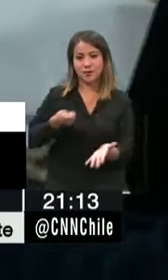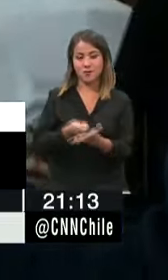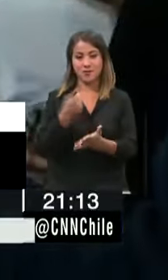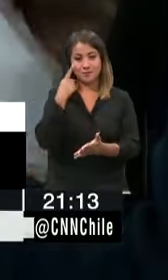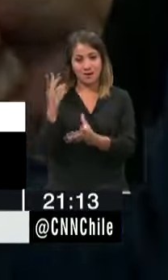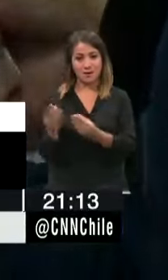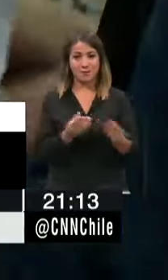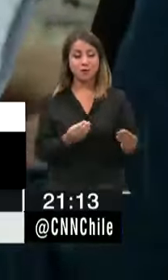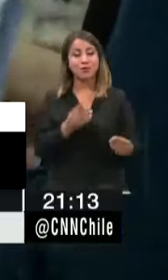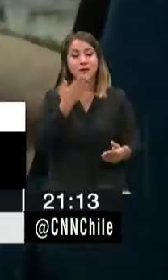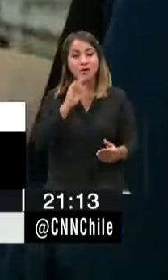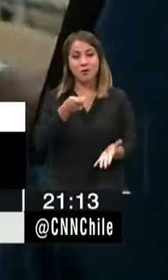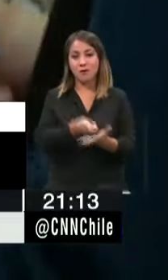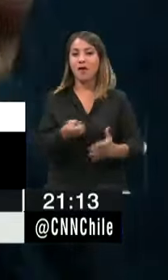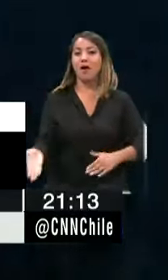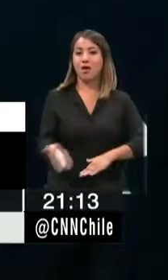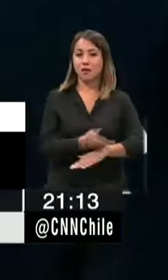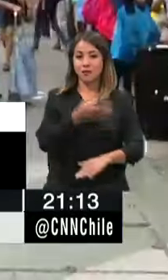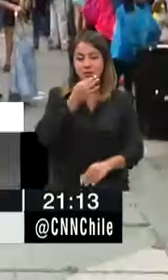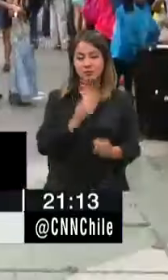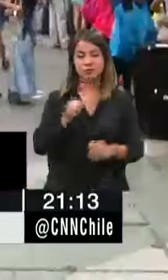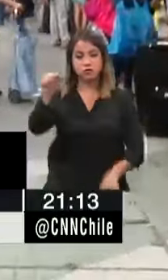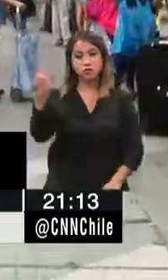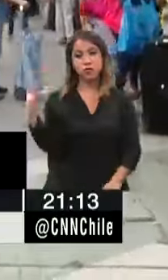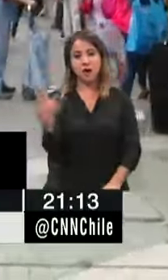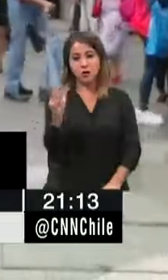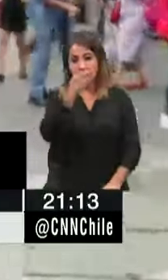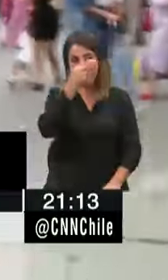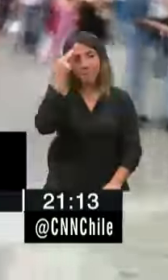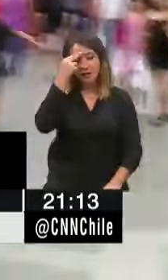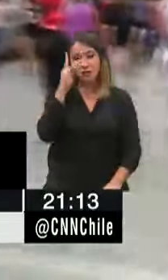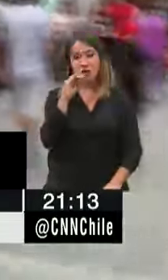debe estar hecha antes del denominado Superlunes de marzo. Daniel Libuy, CNN.